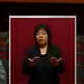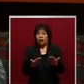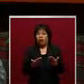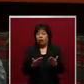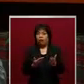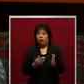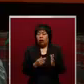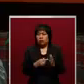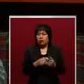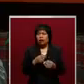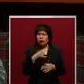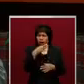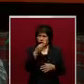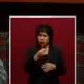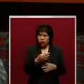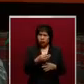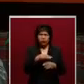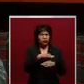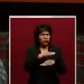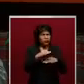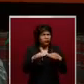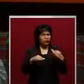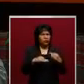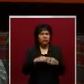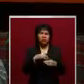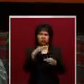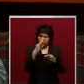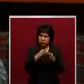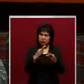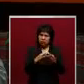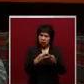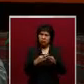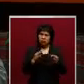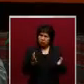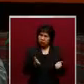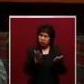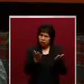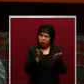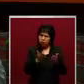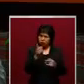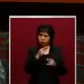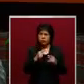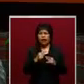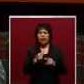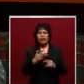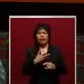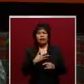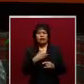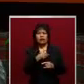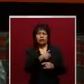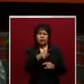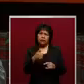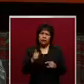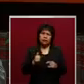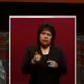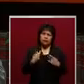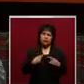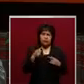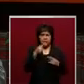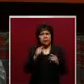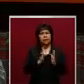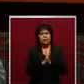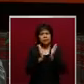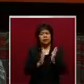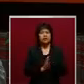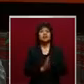de relieve es la gran disposición que tienen, el ánimo positivo que existe, y eso ya es una gran